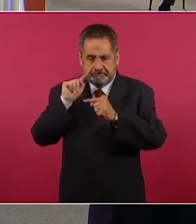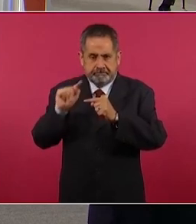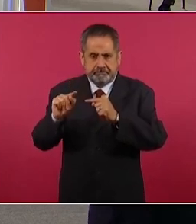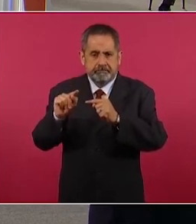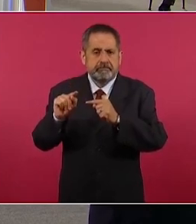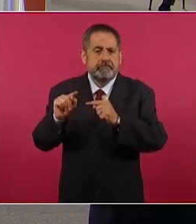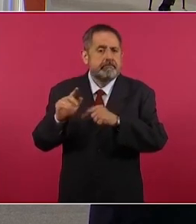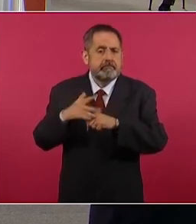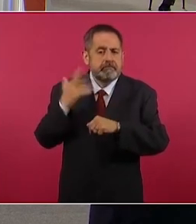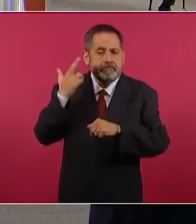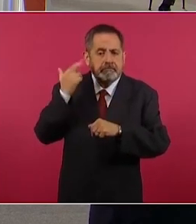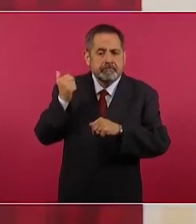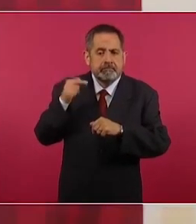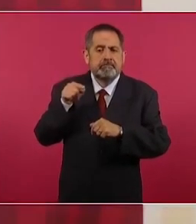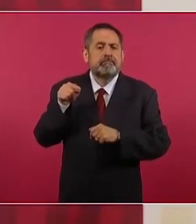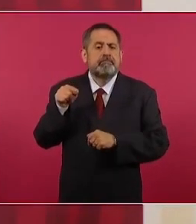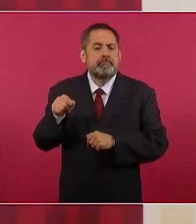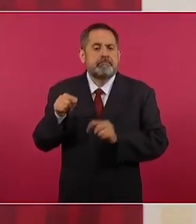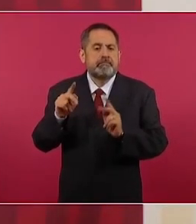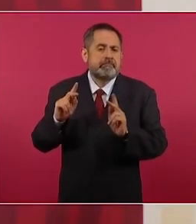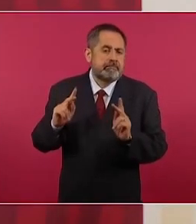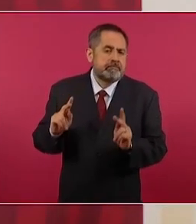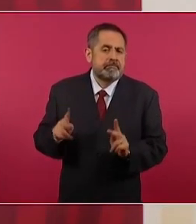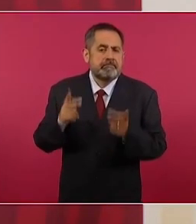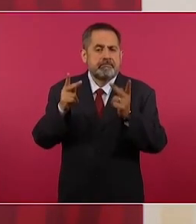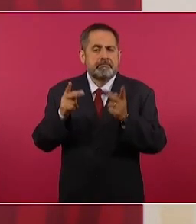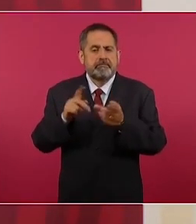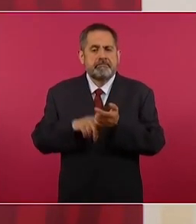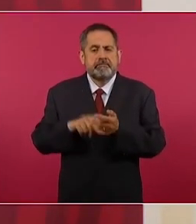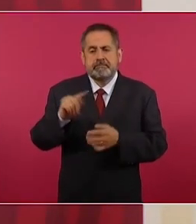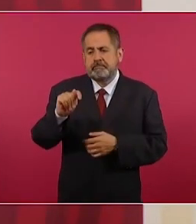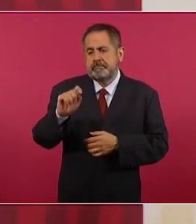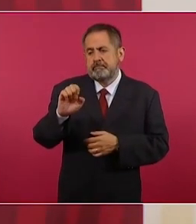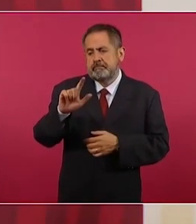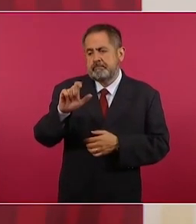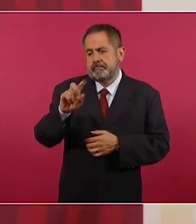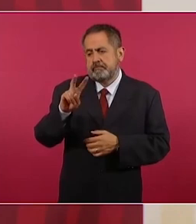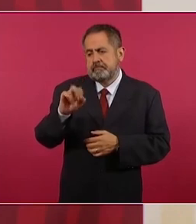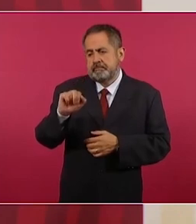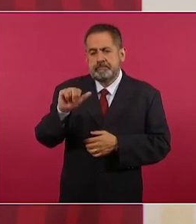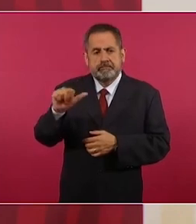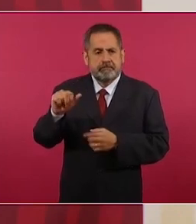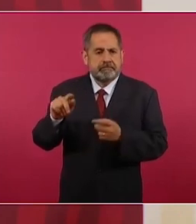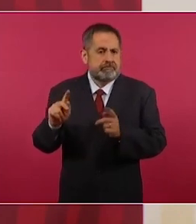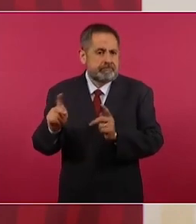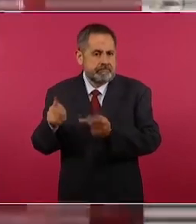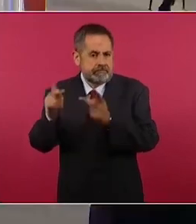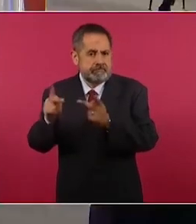la venta de acciones de Televisa